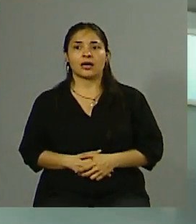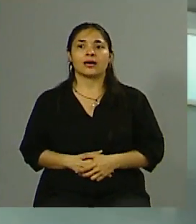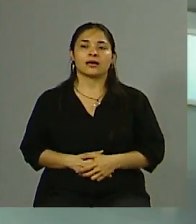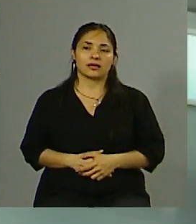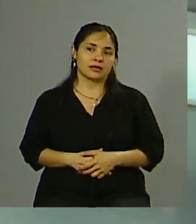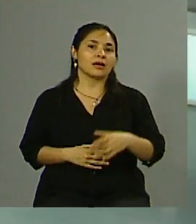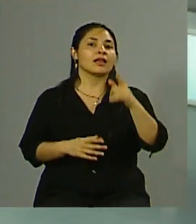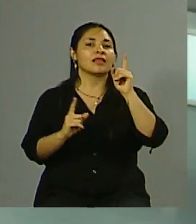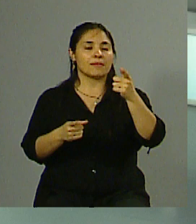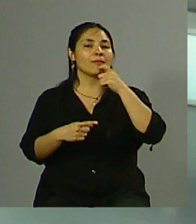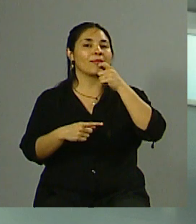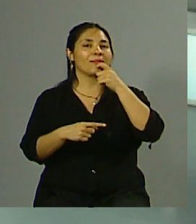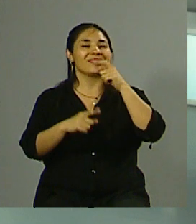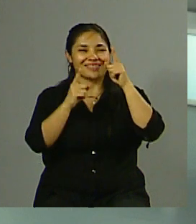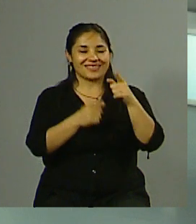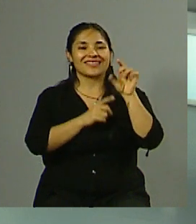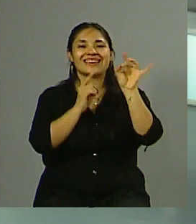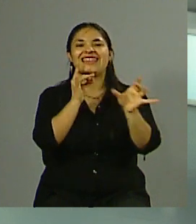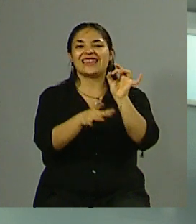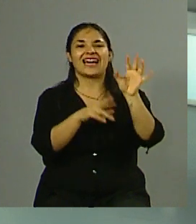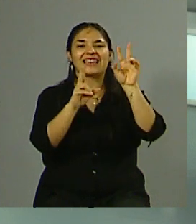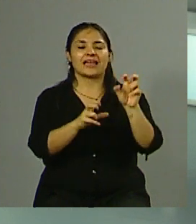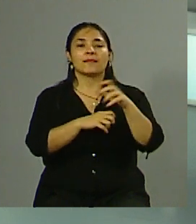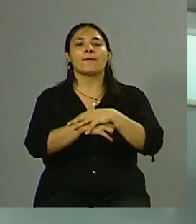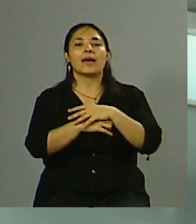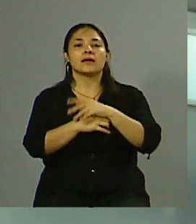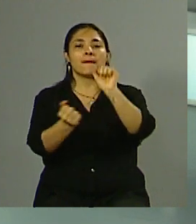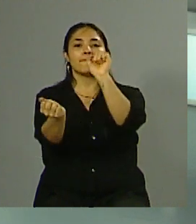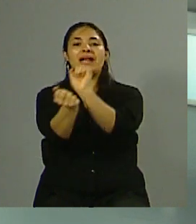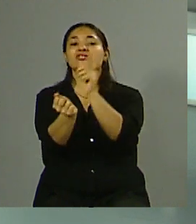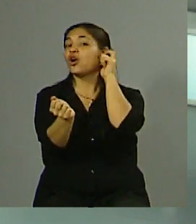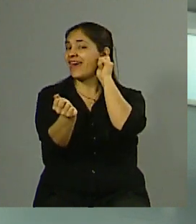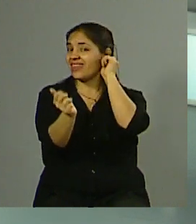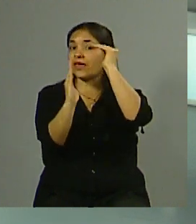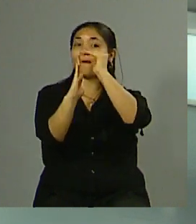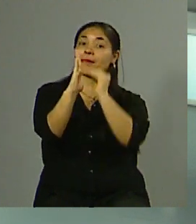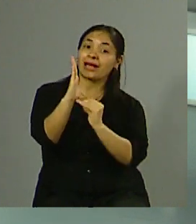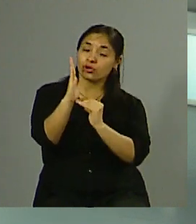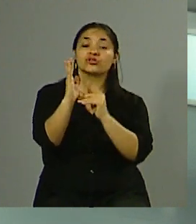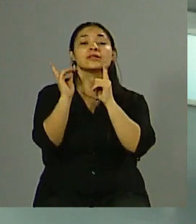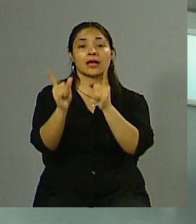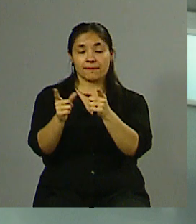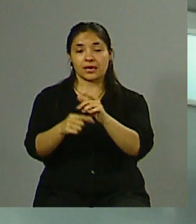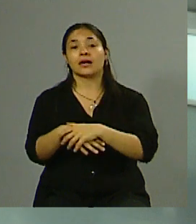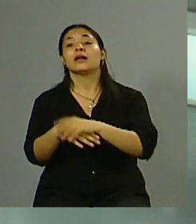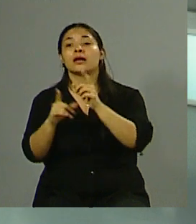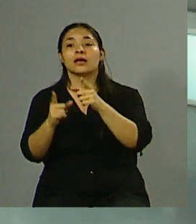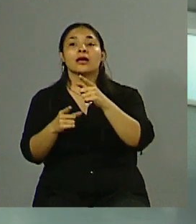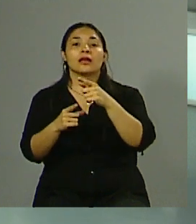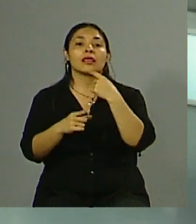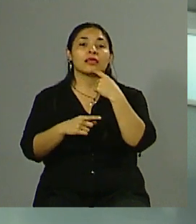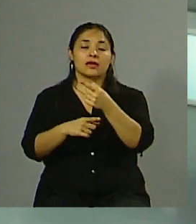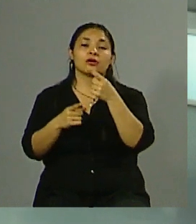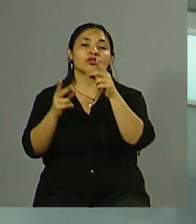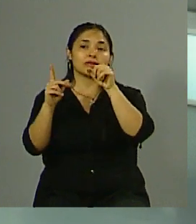la imputabilidad también, que eso lo cuestionó también, ¿no? Cuando hacían referencia a bajar a Milei específicamente. Exacto. De la imputabilidad de los menores. Incluso